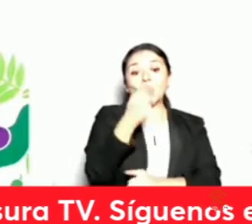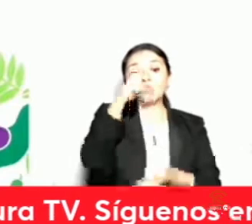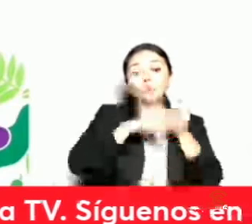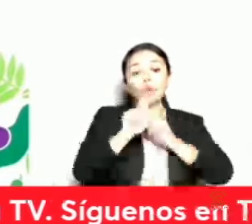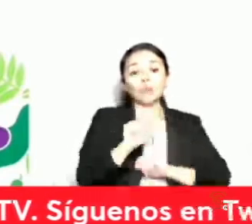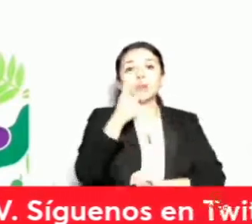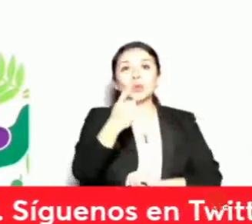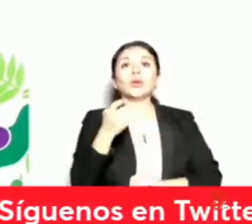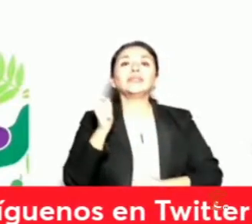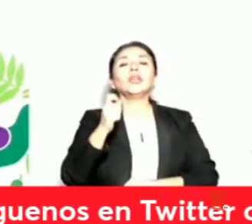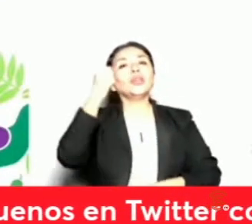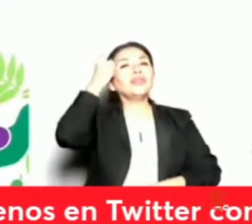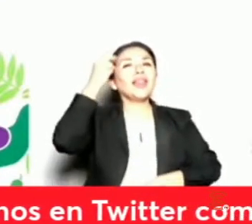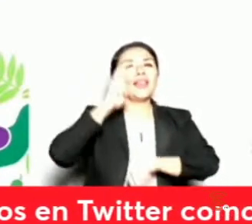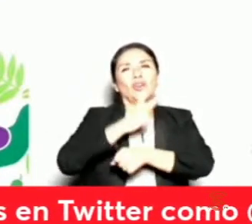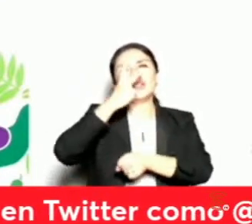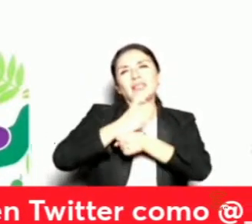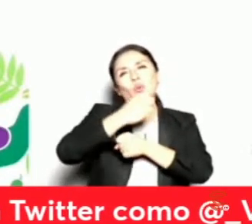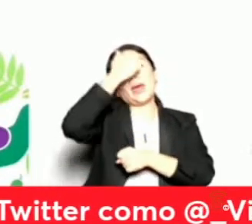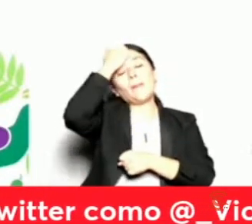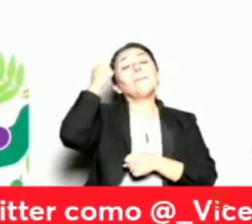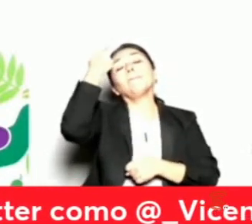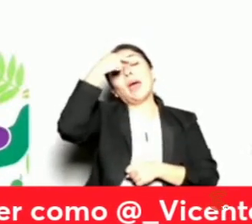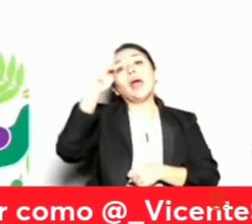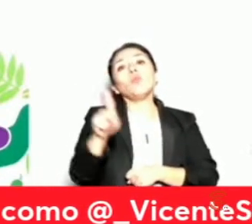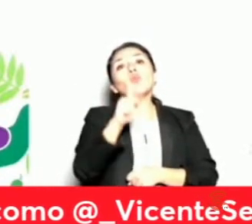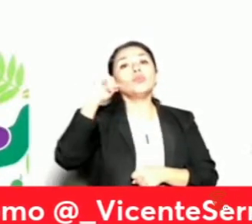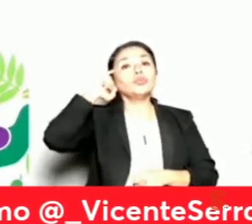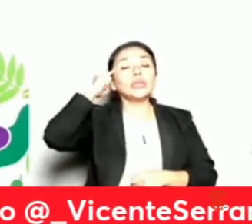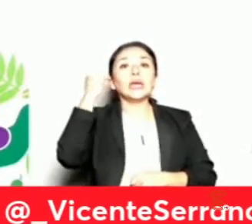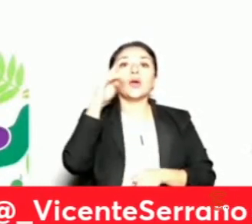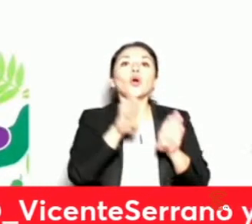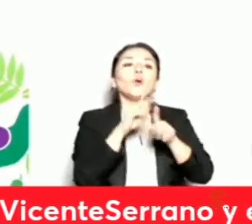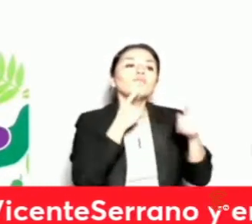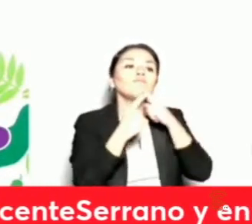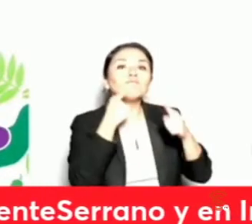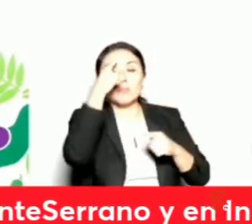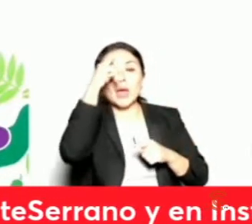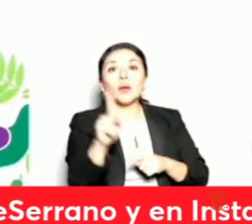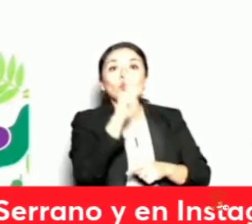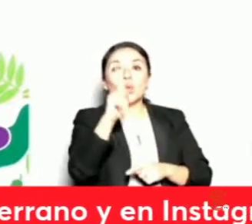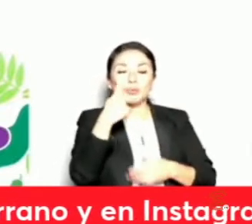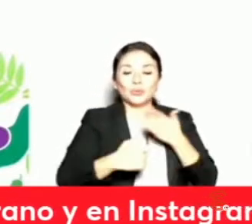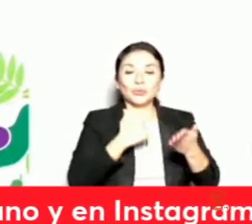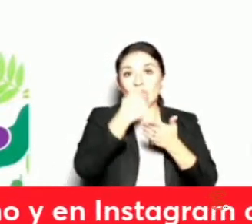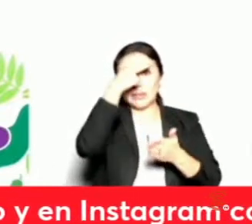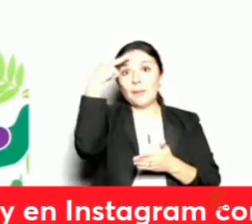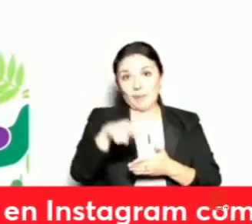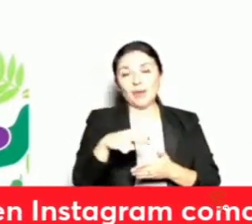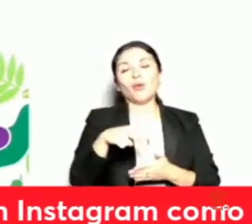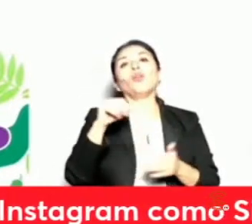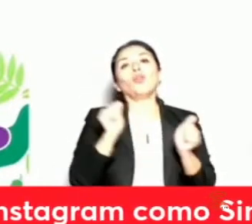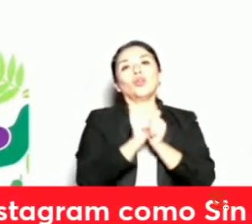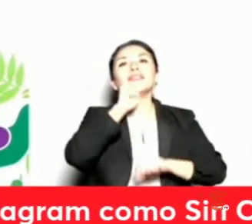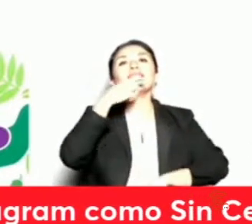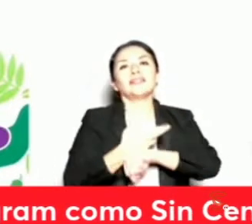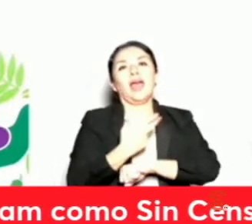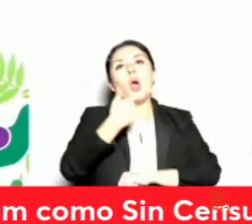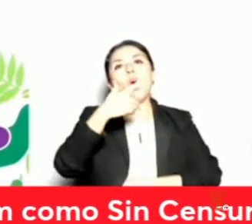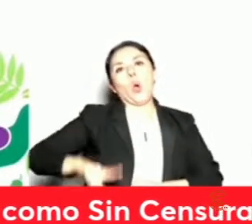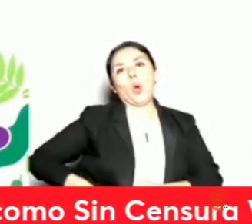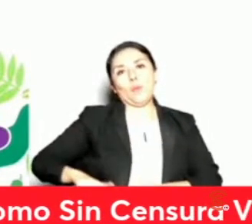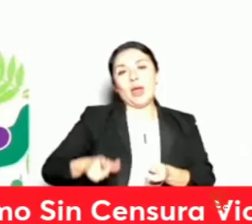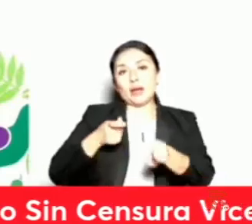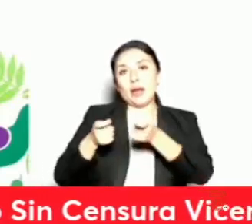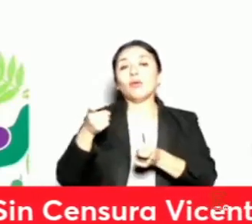como subdirectora de Concertación con Pueblos Indígenas en la Comisión para el Diálogo para los Pueblos Indígenas de México de la Secretaría de Gobernación. Fue